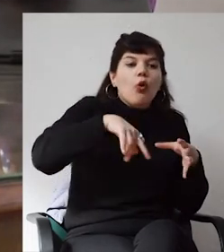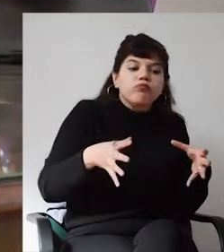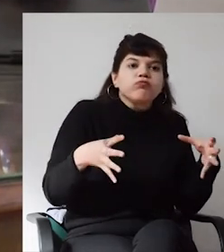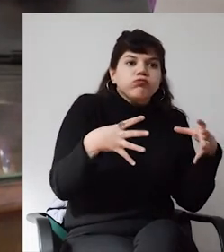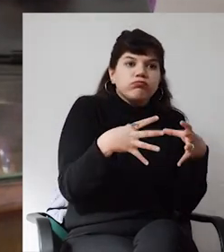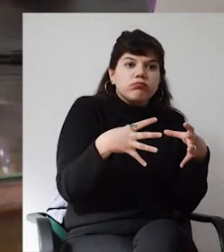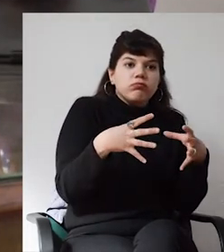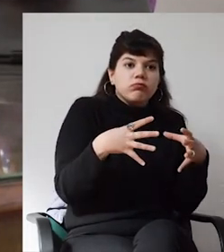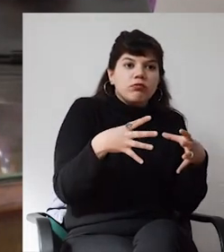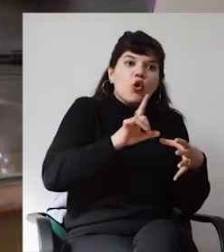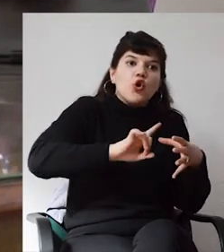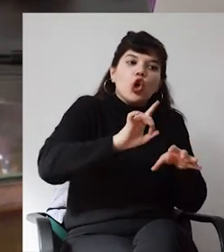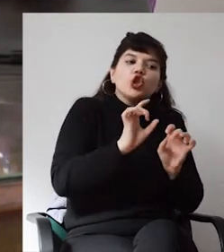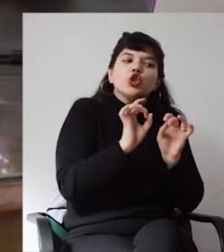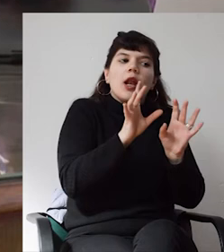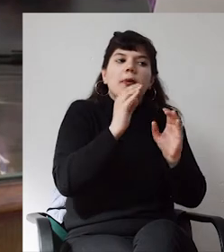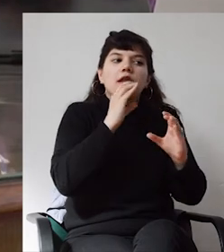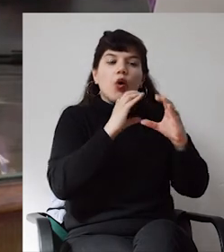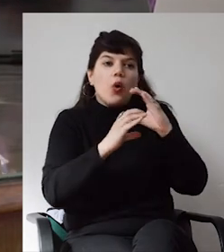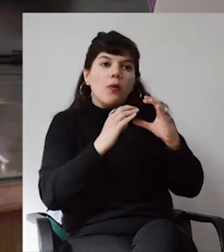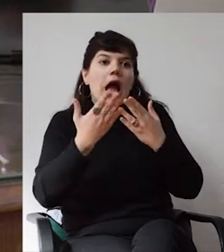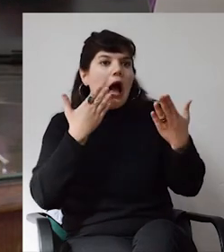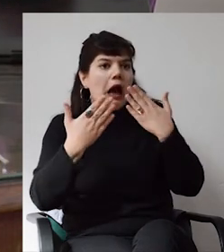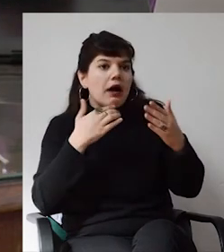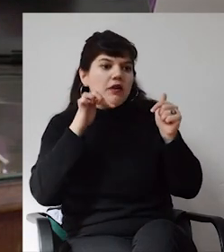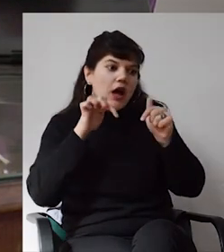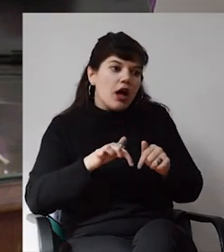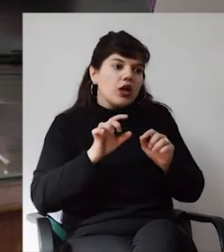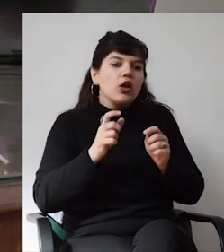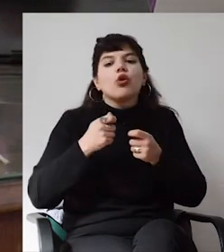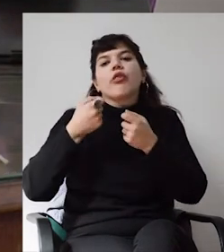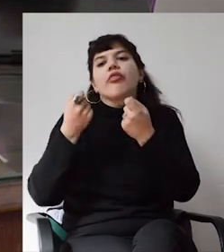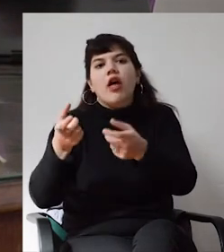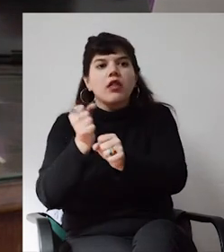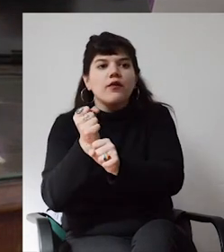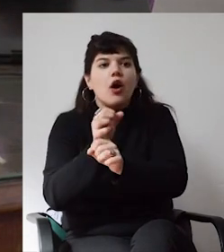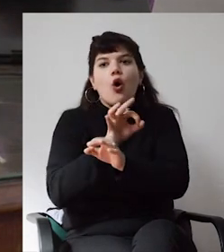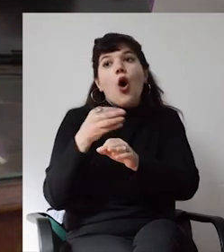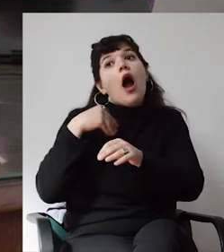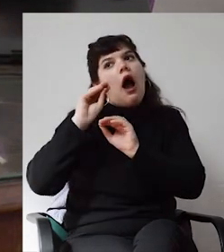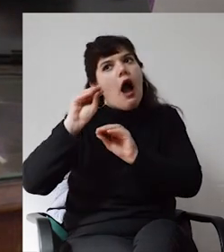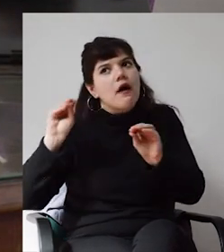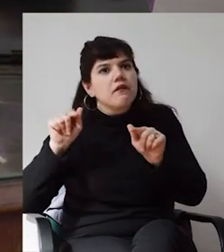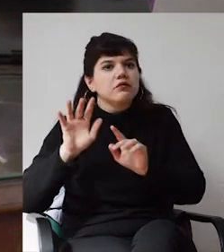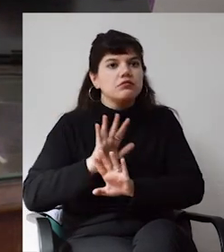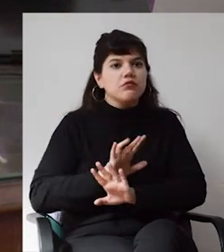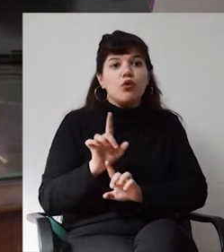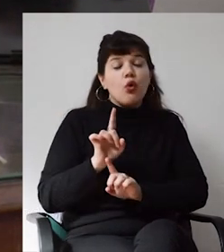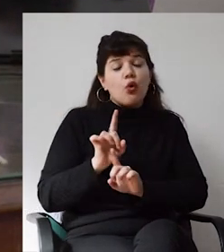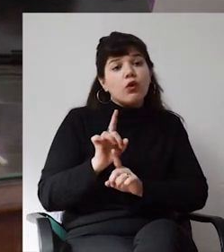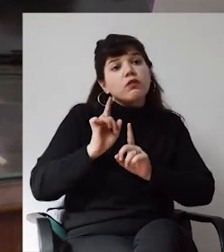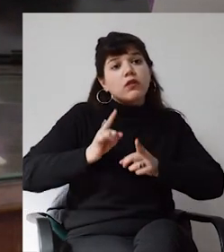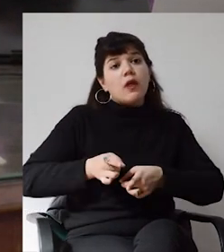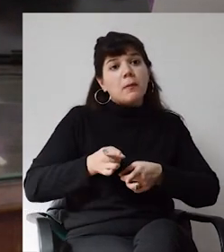cerca. Y no solamente se comunican, haga esto, o te aviso que se armó lío con